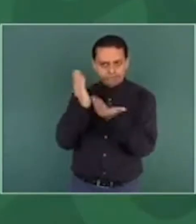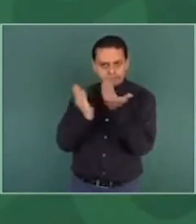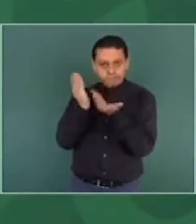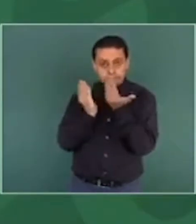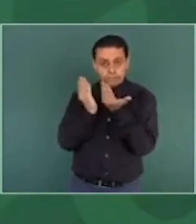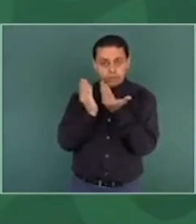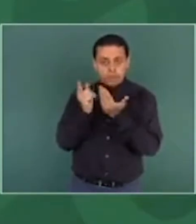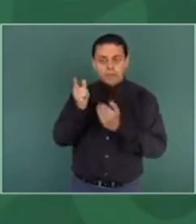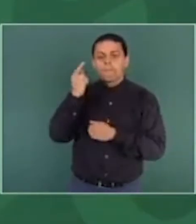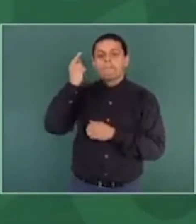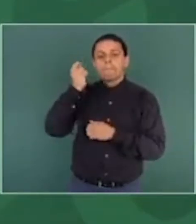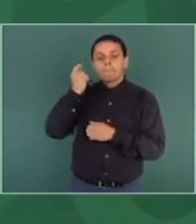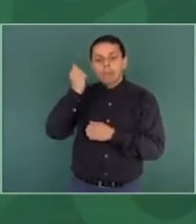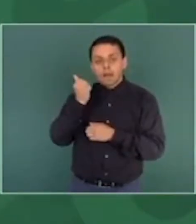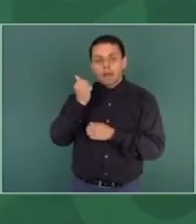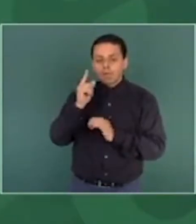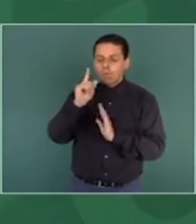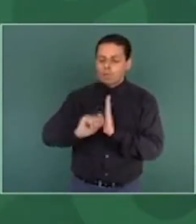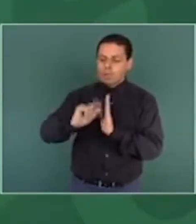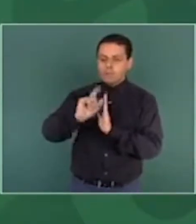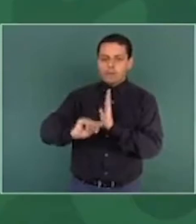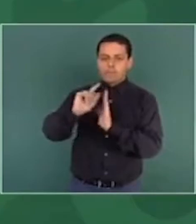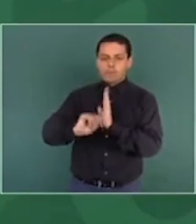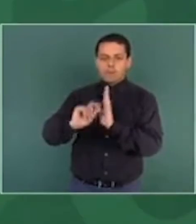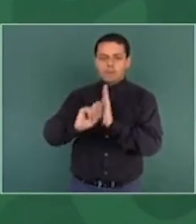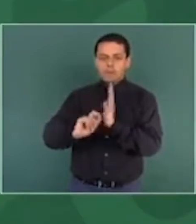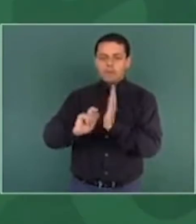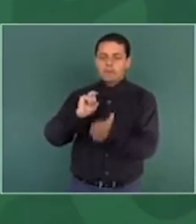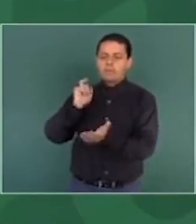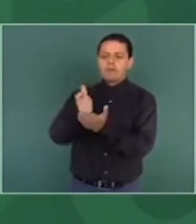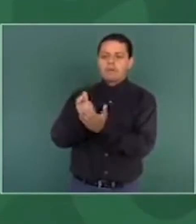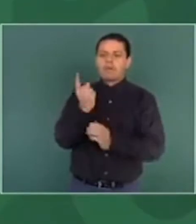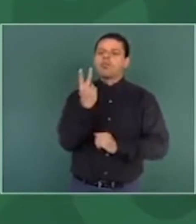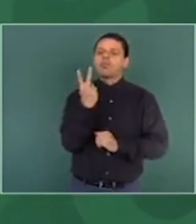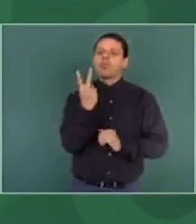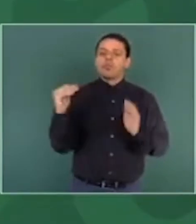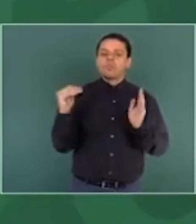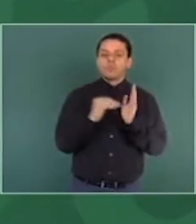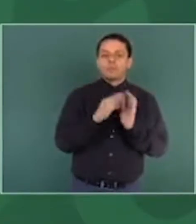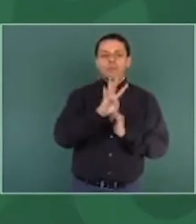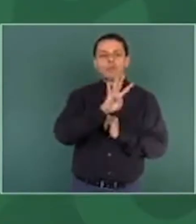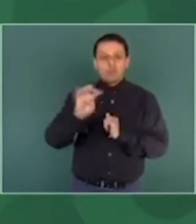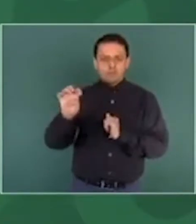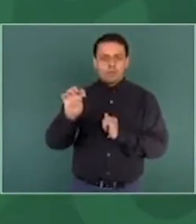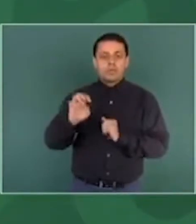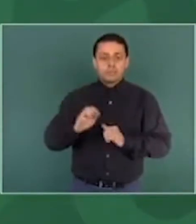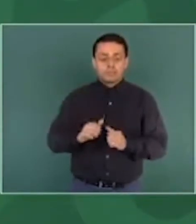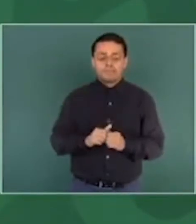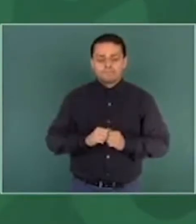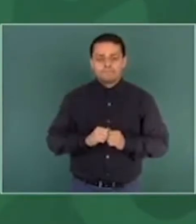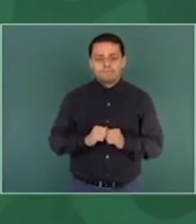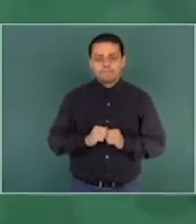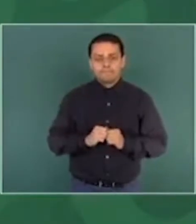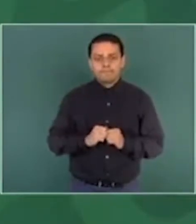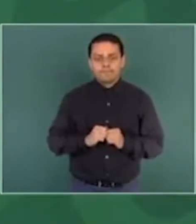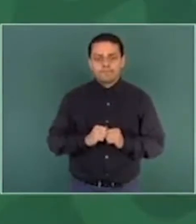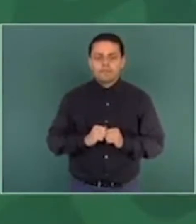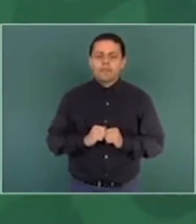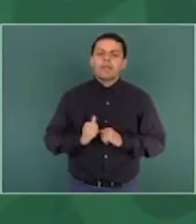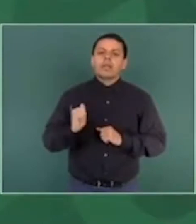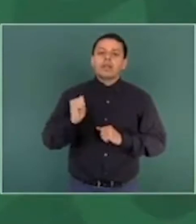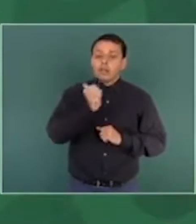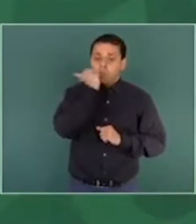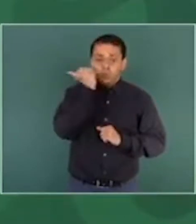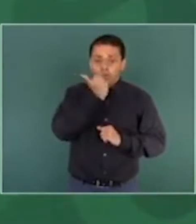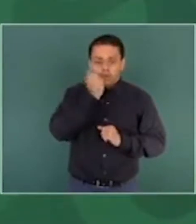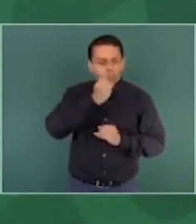investigaciones. En la mañanera desde Aguascalientes, el presidente aclaró que el video es de 2015, cuando se llevaban a cabo